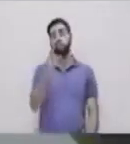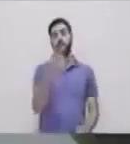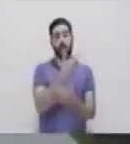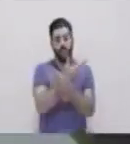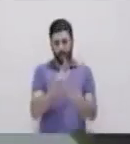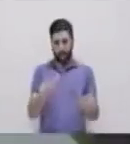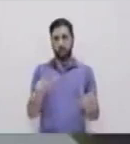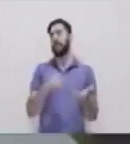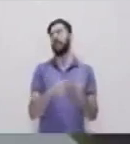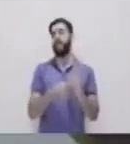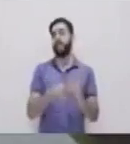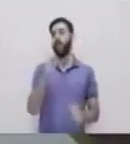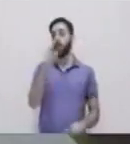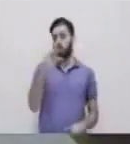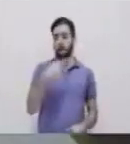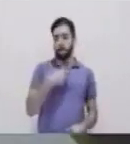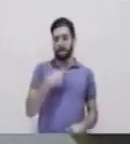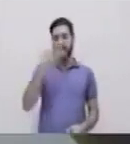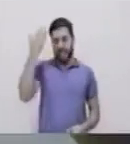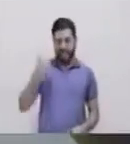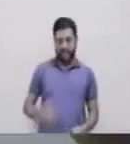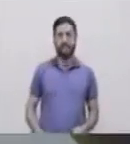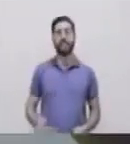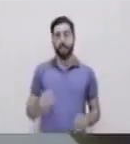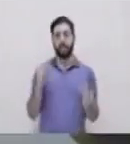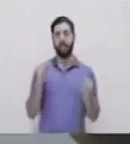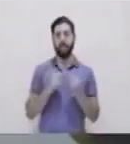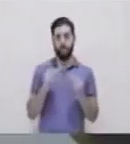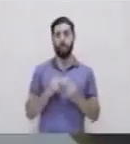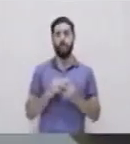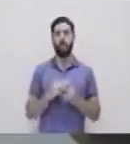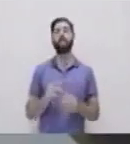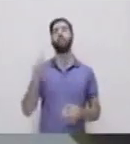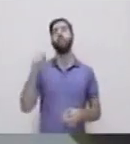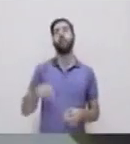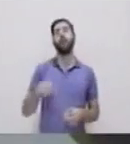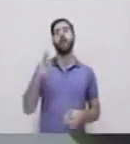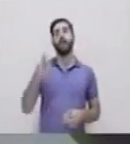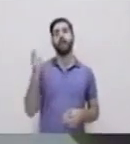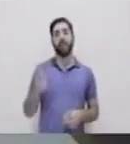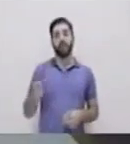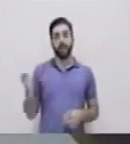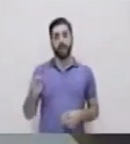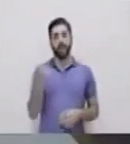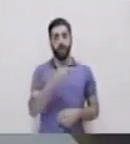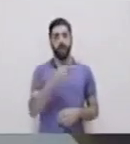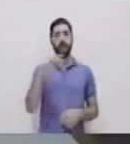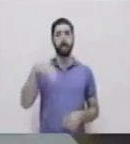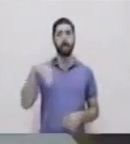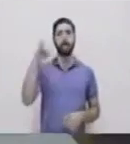No hay mayor libertad que la de ser tú mismo. Bienvenidos al segmento de apoyo psicosocial. Hoy nos acompaña la